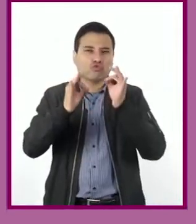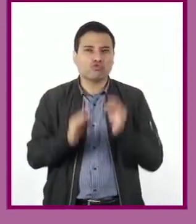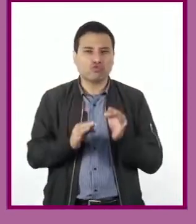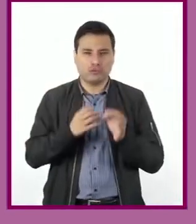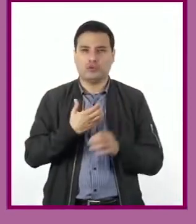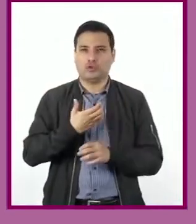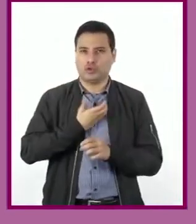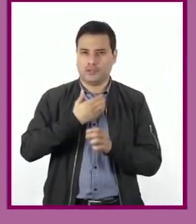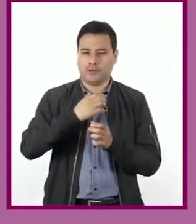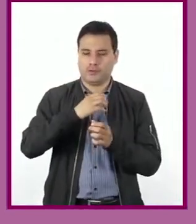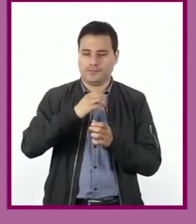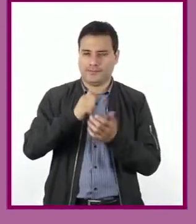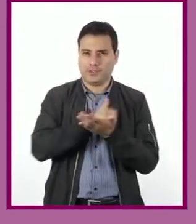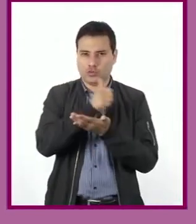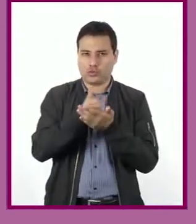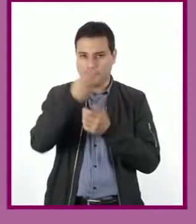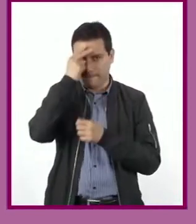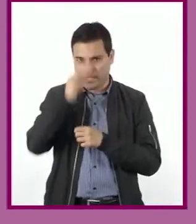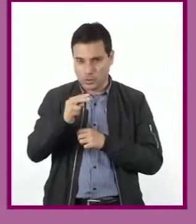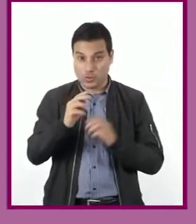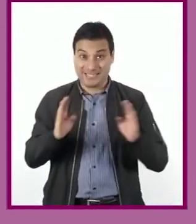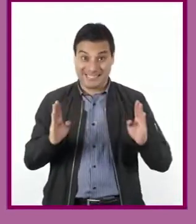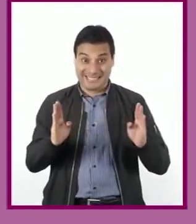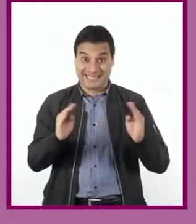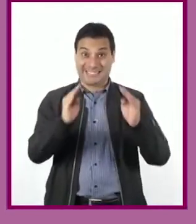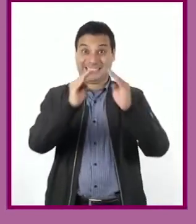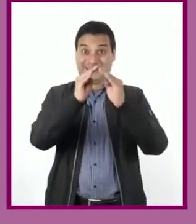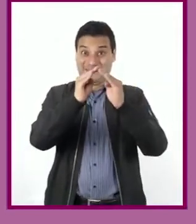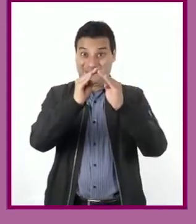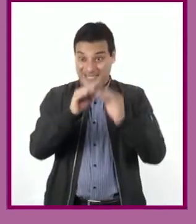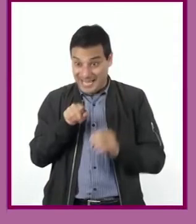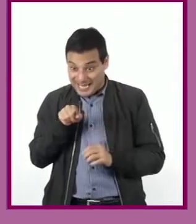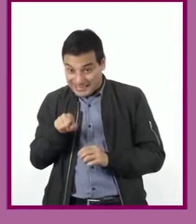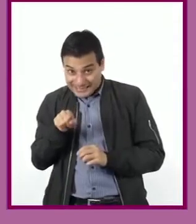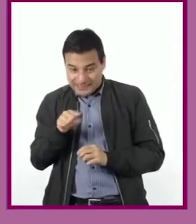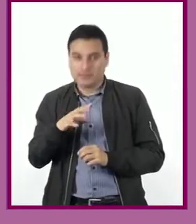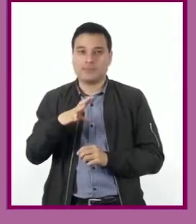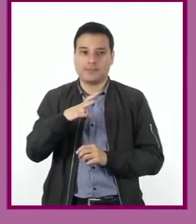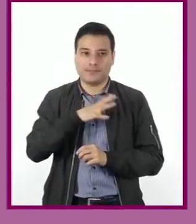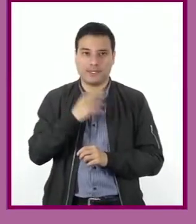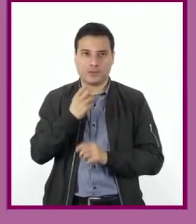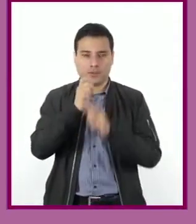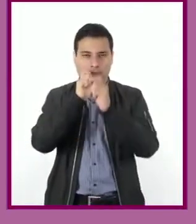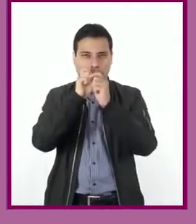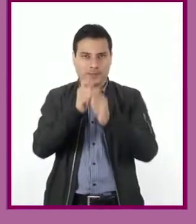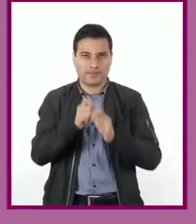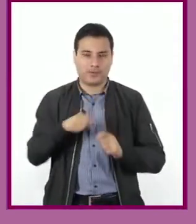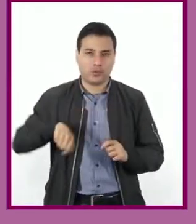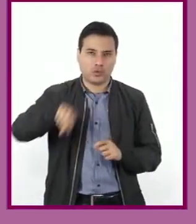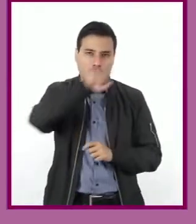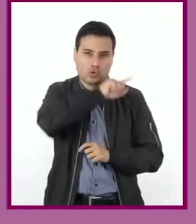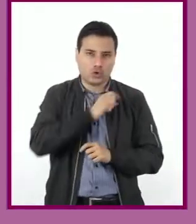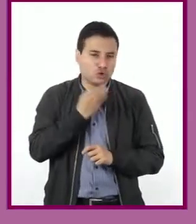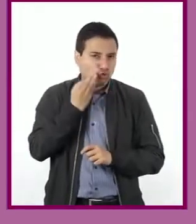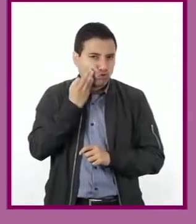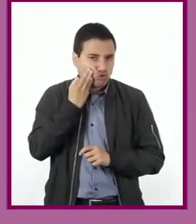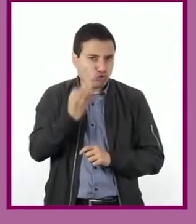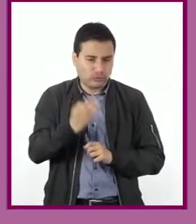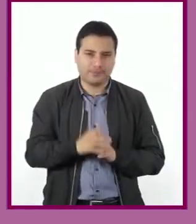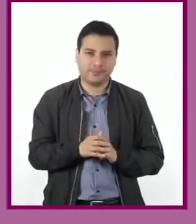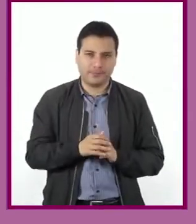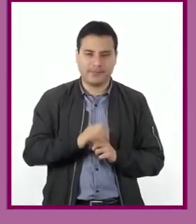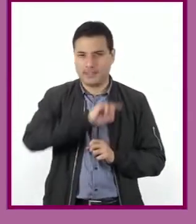México, al pie de la escalinata del Templo Mayor? Esta monumental escultura, testimonio de nuestros antepasados, fue